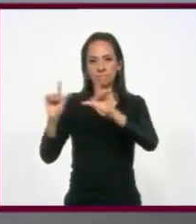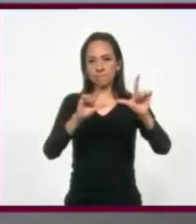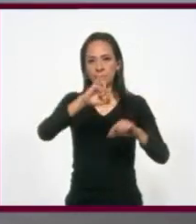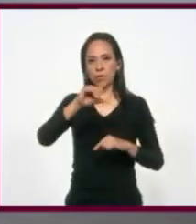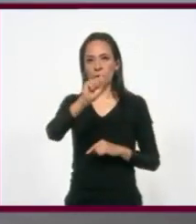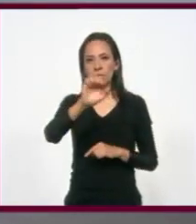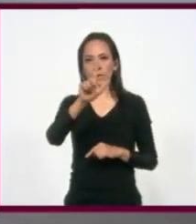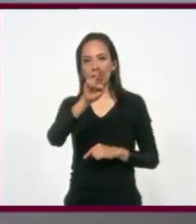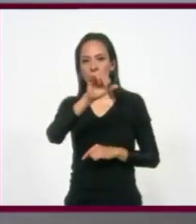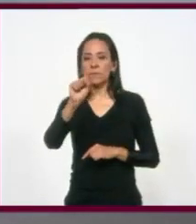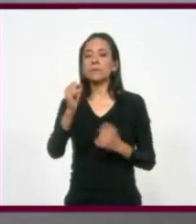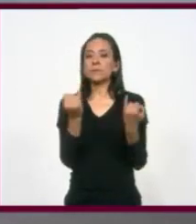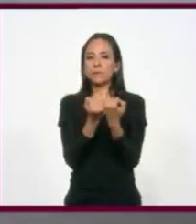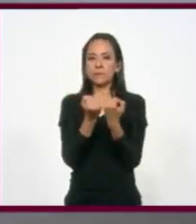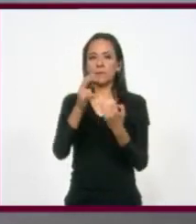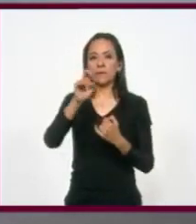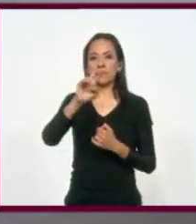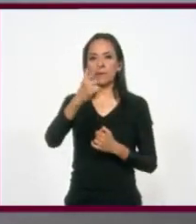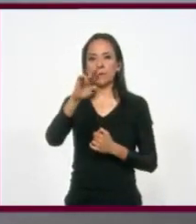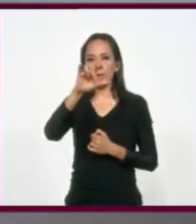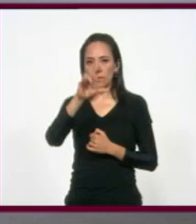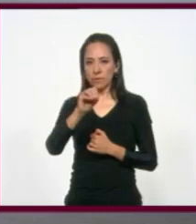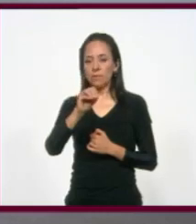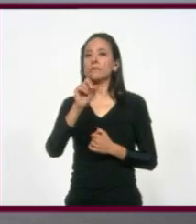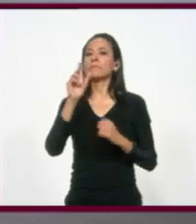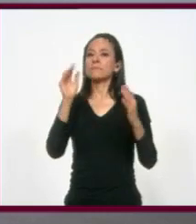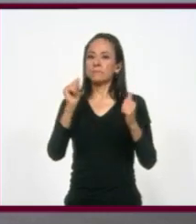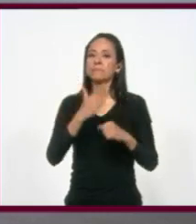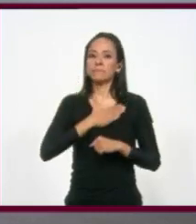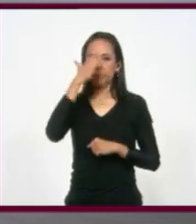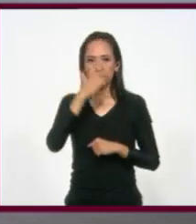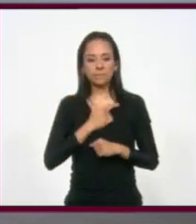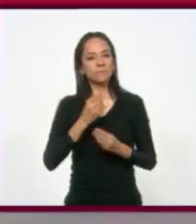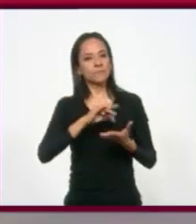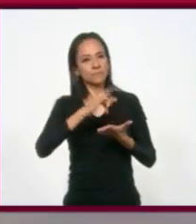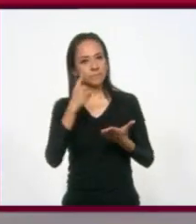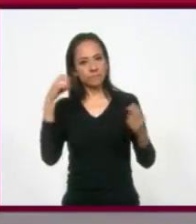Cortés y Luis Virgilio. Muy buenas noches. Muchas gracias, Miguel. Hasta pronto.